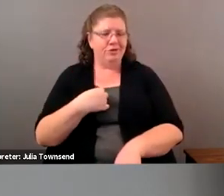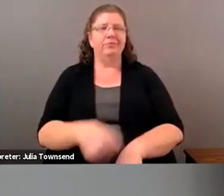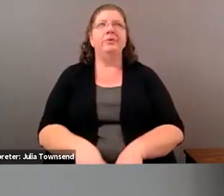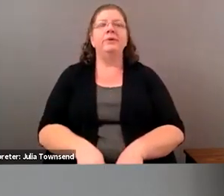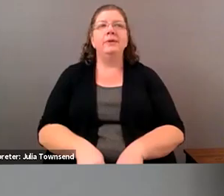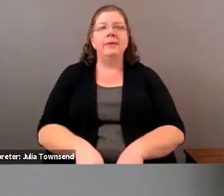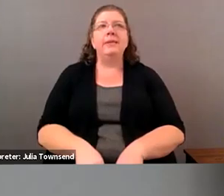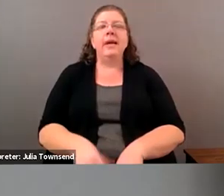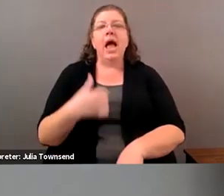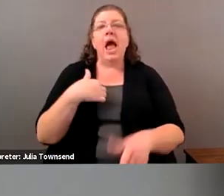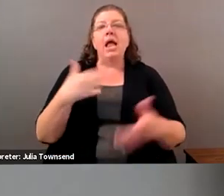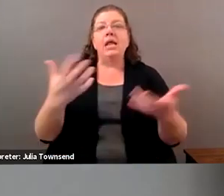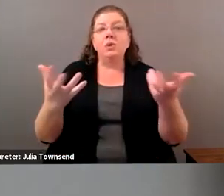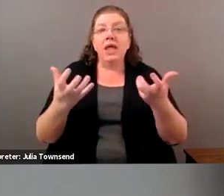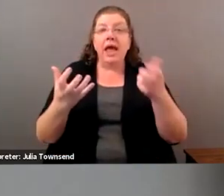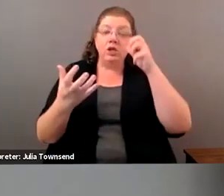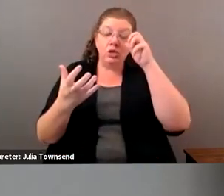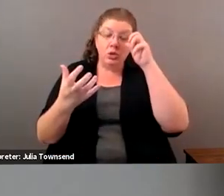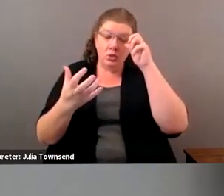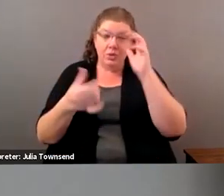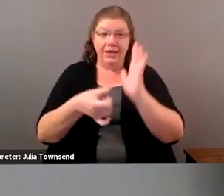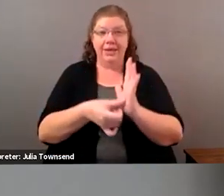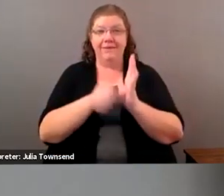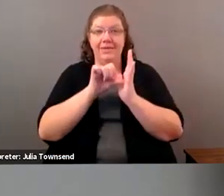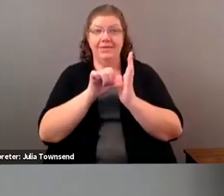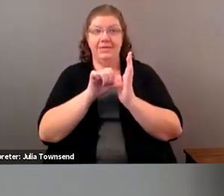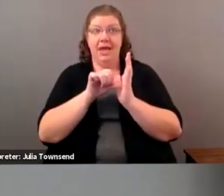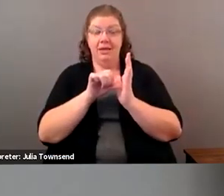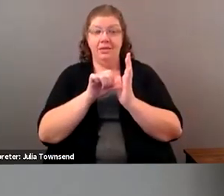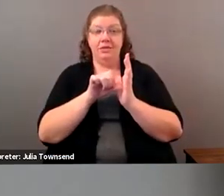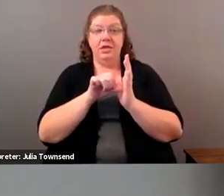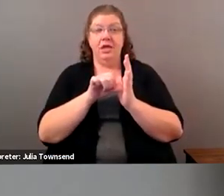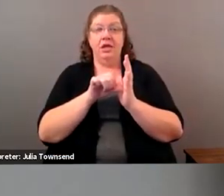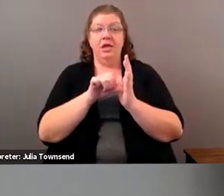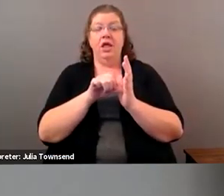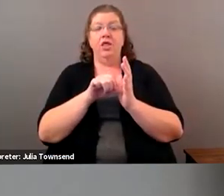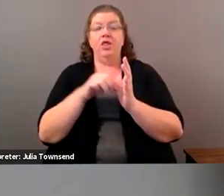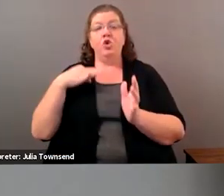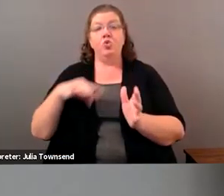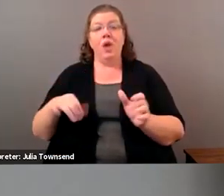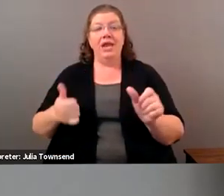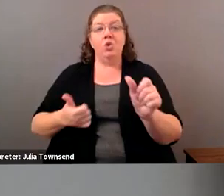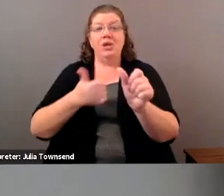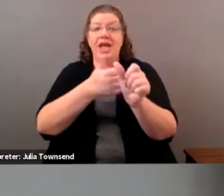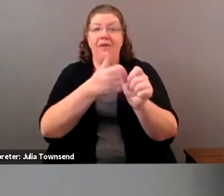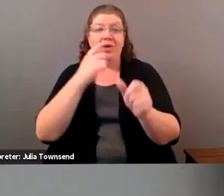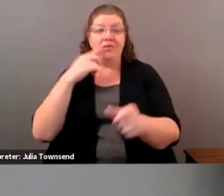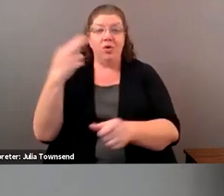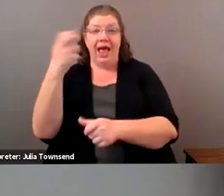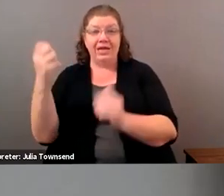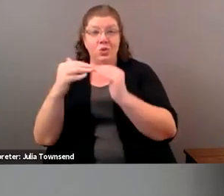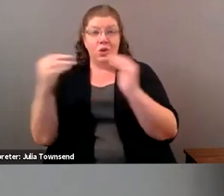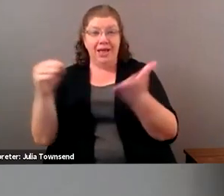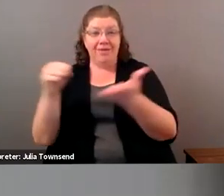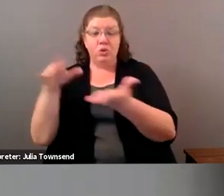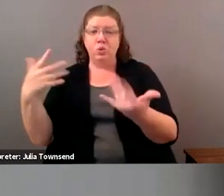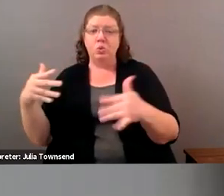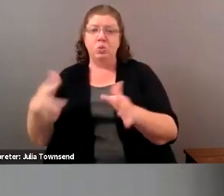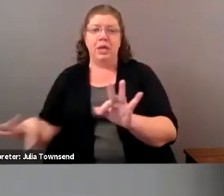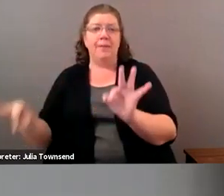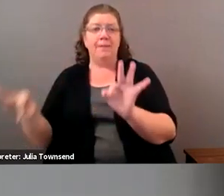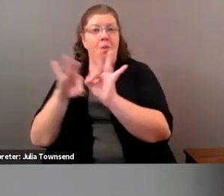necesitaría ciertamente enfatizar la recuperación de créditos para los estudiantes del secundario preparatorio lo cual es